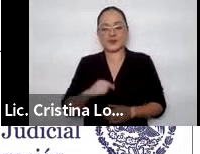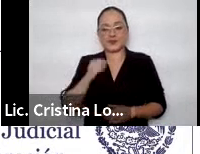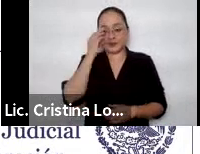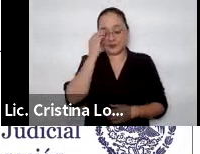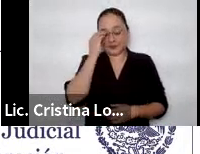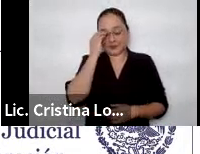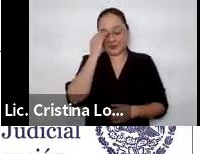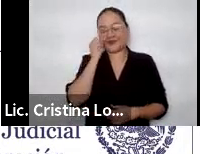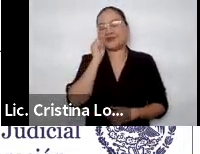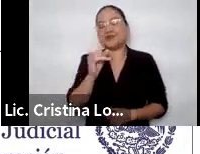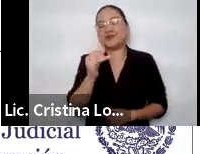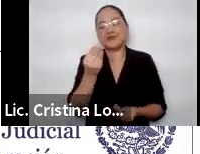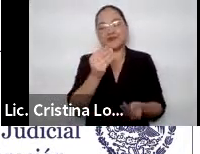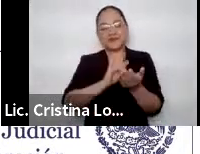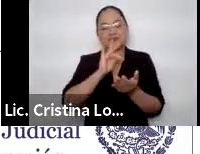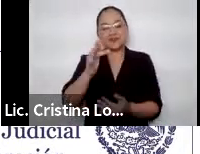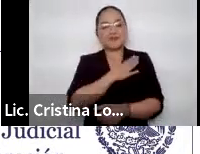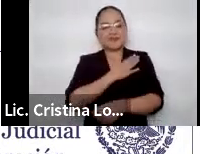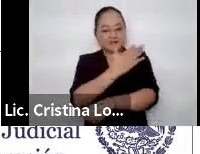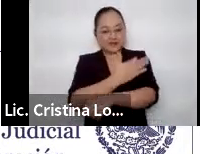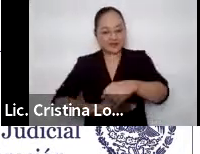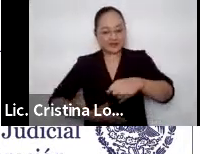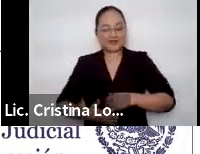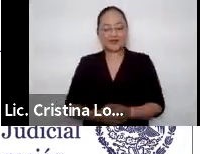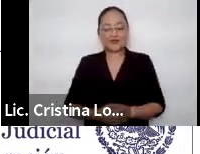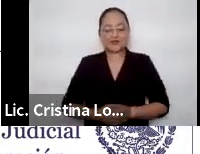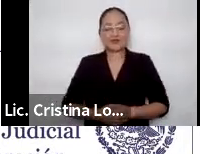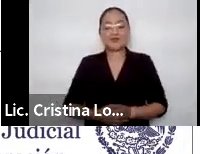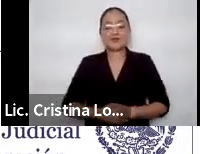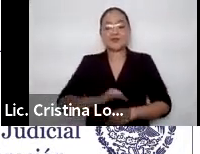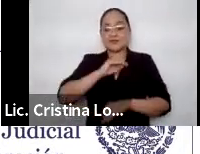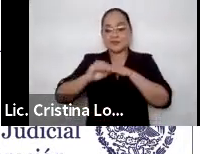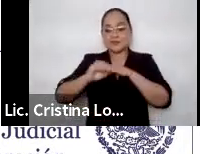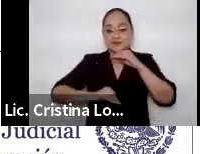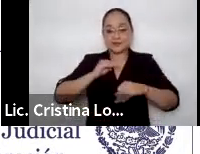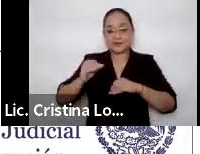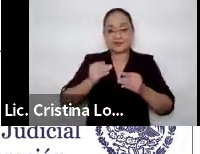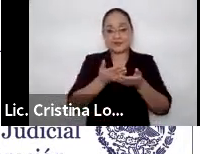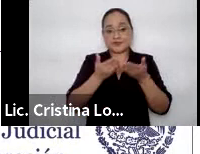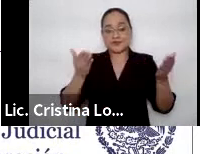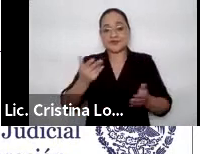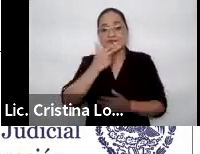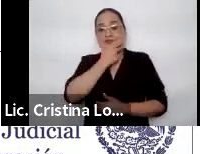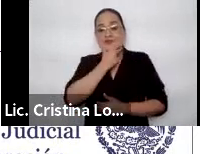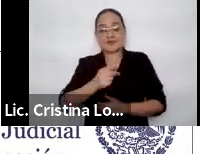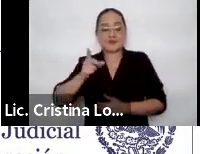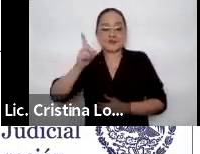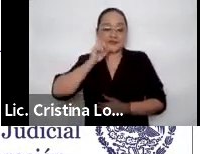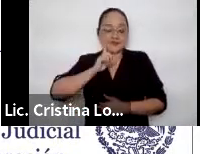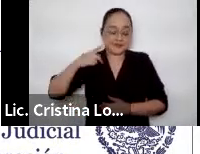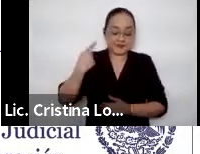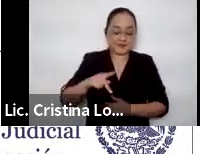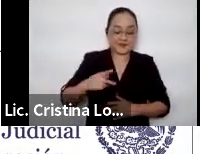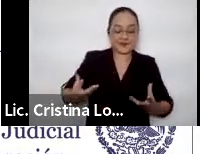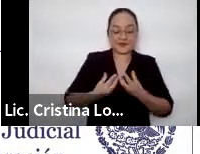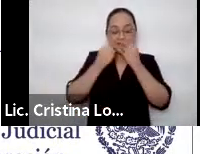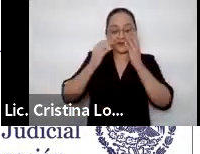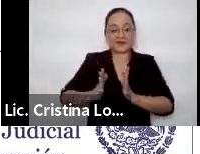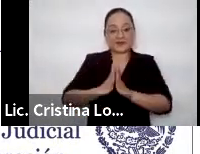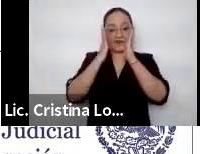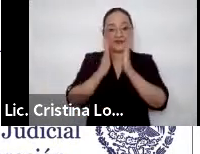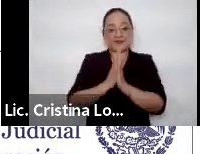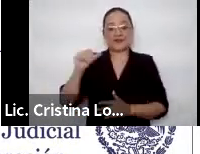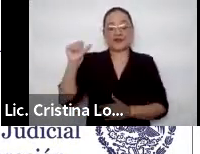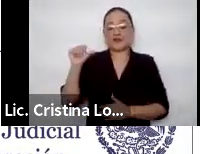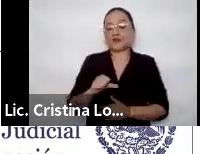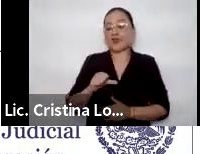Sí, muchas gracias. Muy buenas tardes a todas y a todos los asistentes. Iniciaremos la primera de las